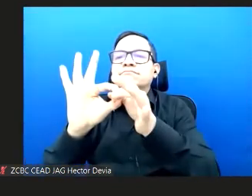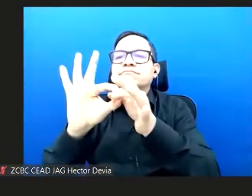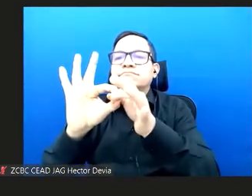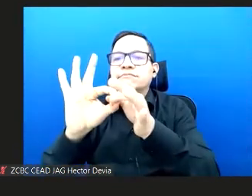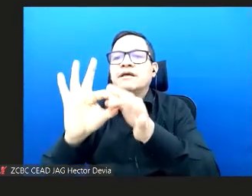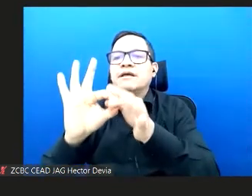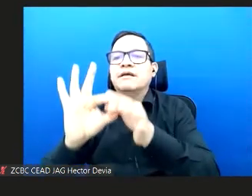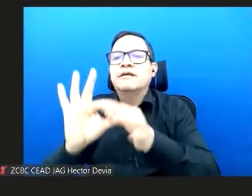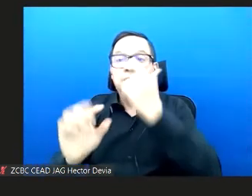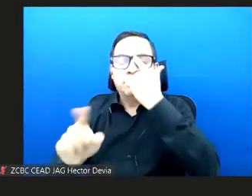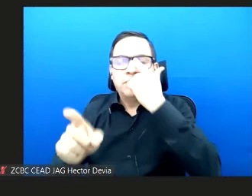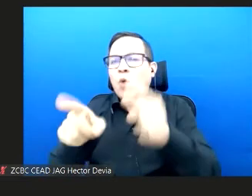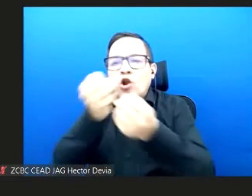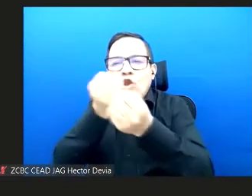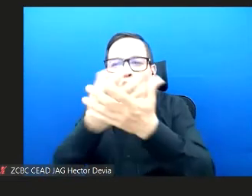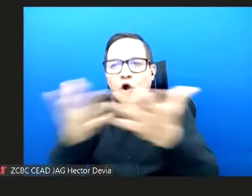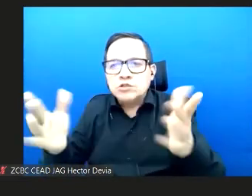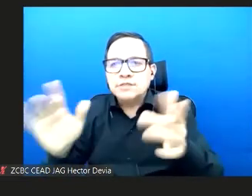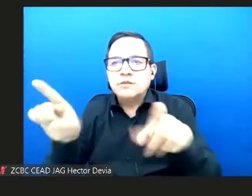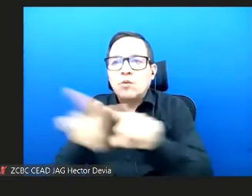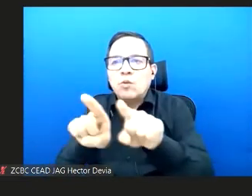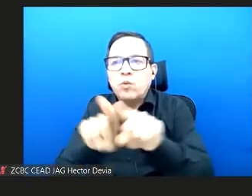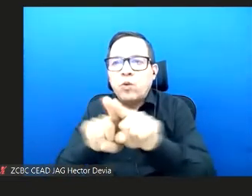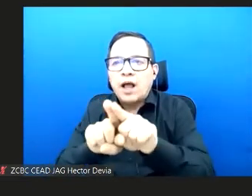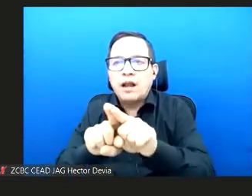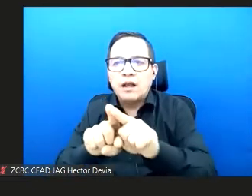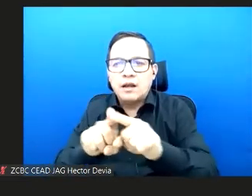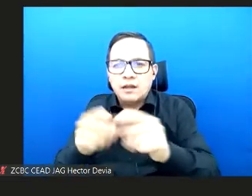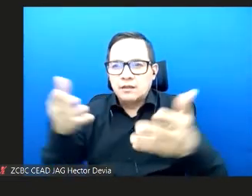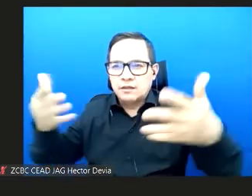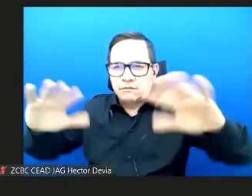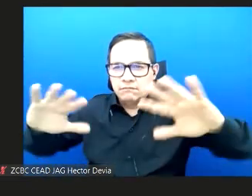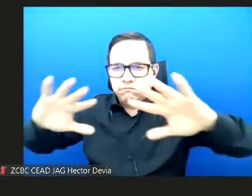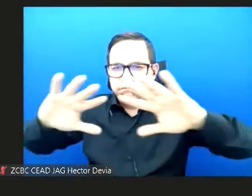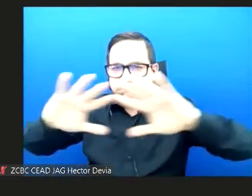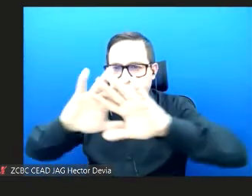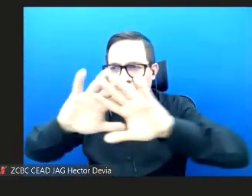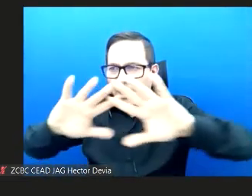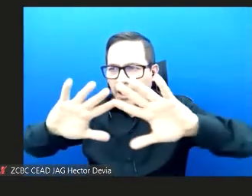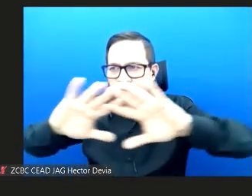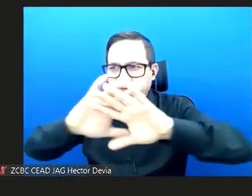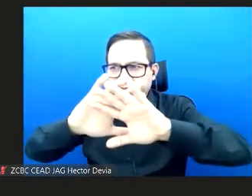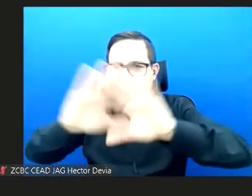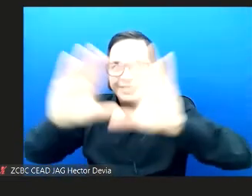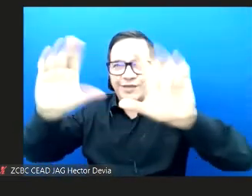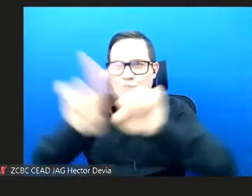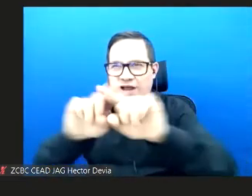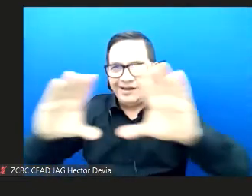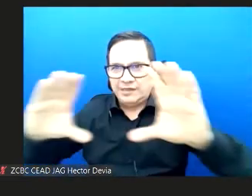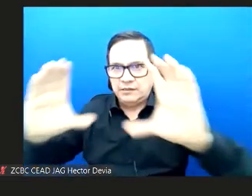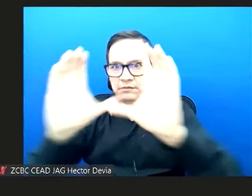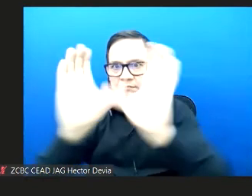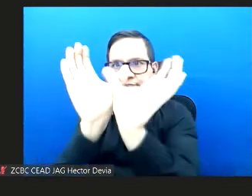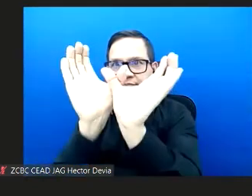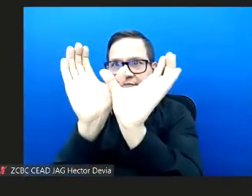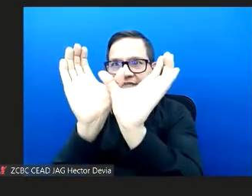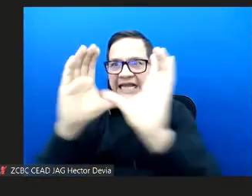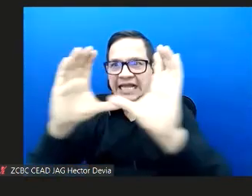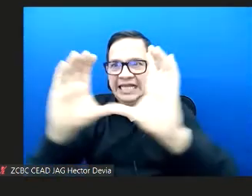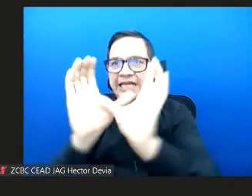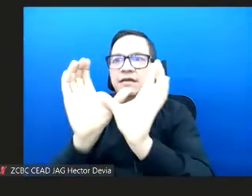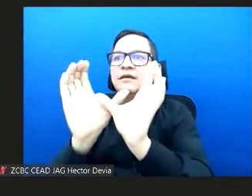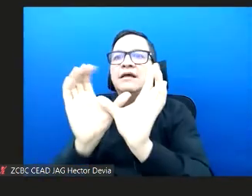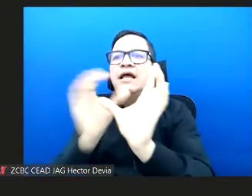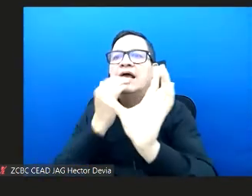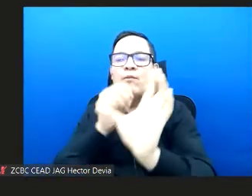elementos comunes y no comunes a ambos conjuntos. Hay que tener en claro esto. Entonces, por ejemplo, tenemos A unión